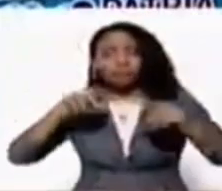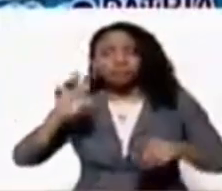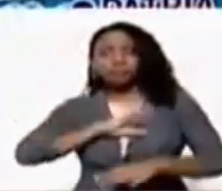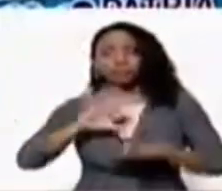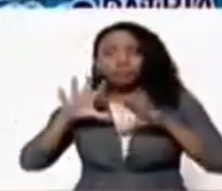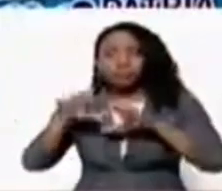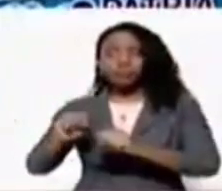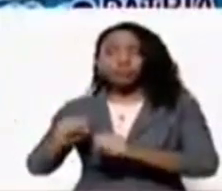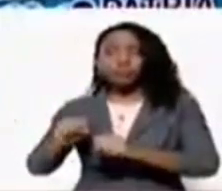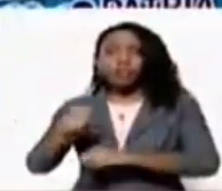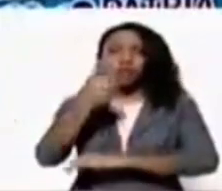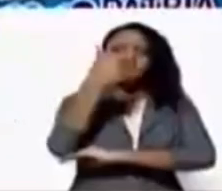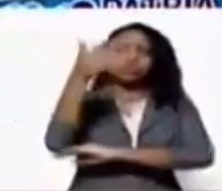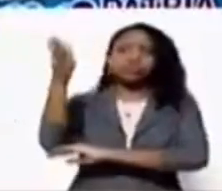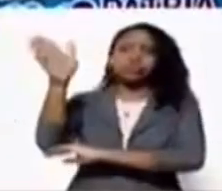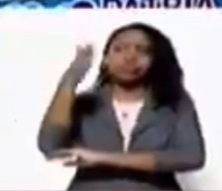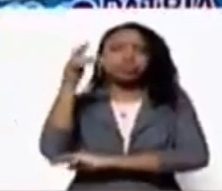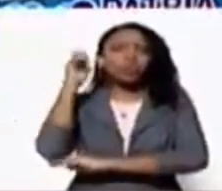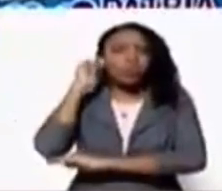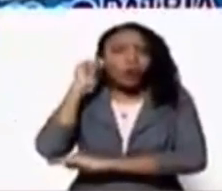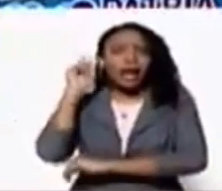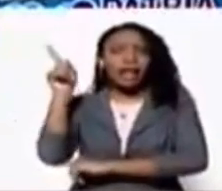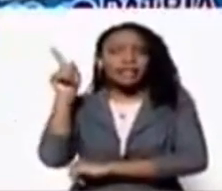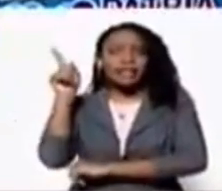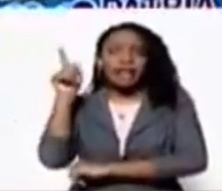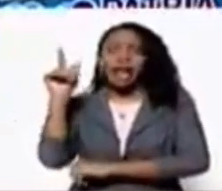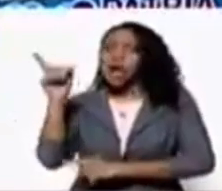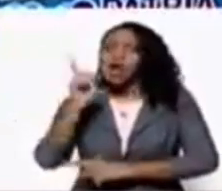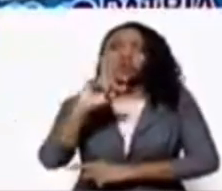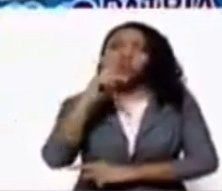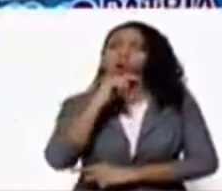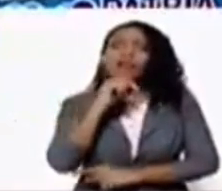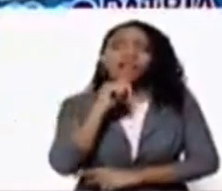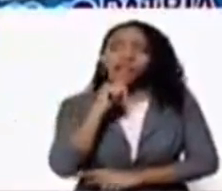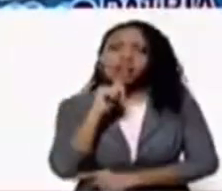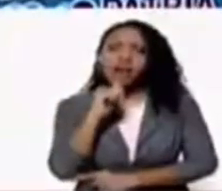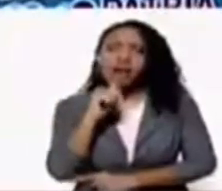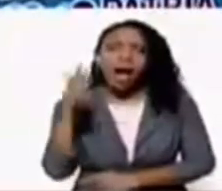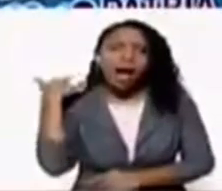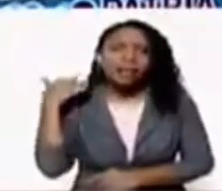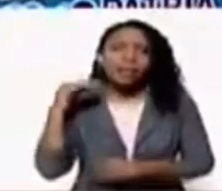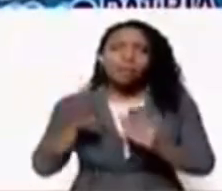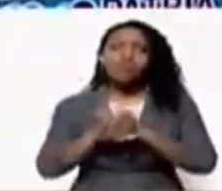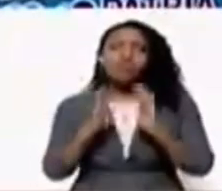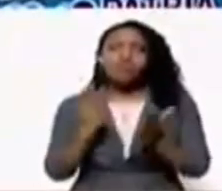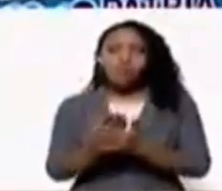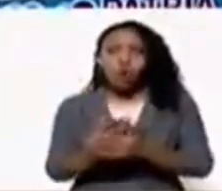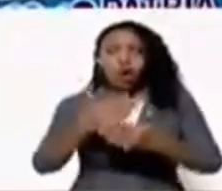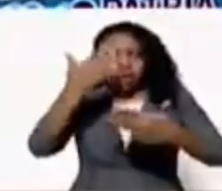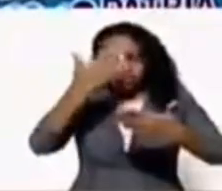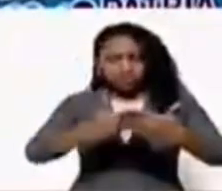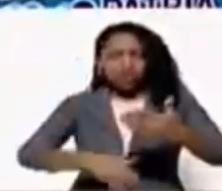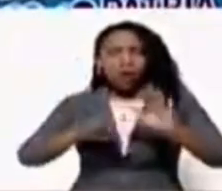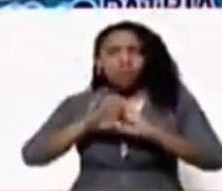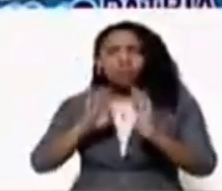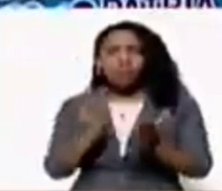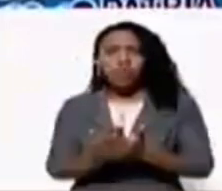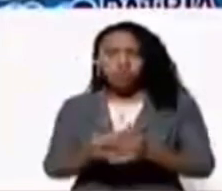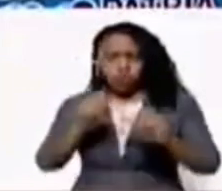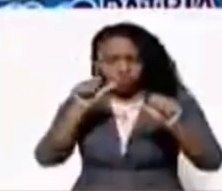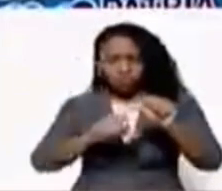feminismo como bandera estaba de capa caída no existía ernesto del mundo revisa tu en las hemerotecas